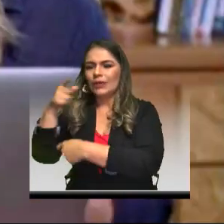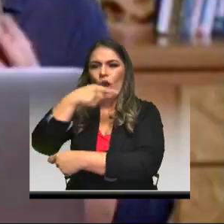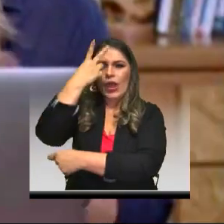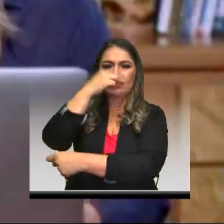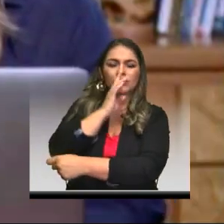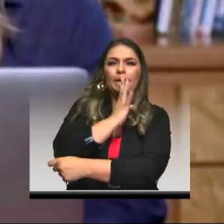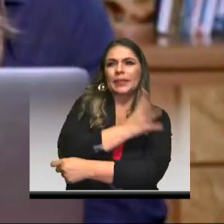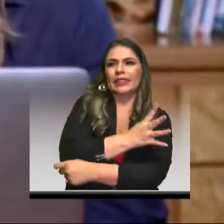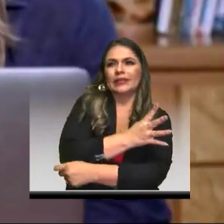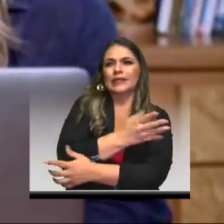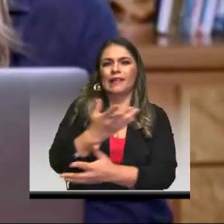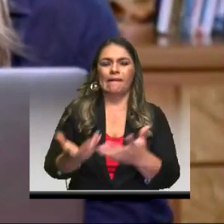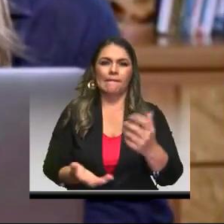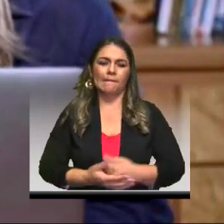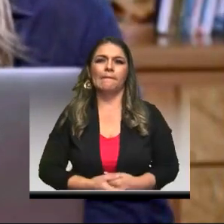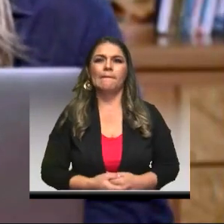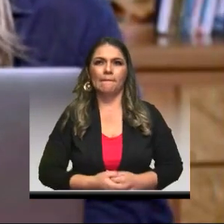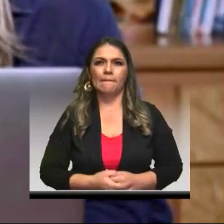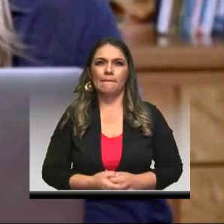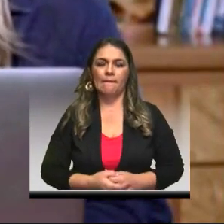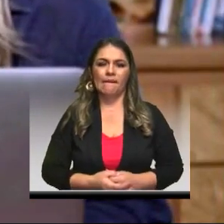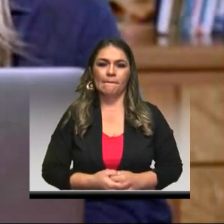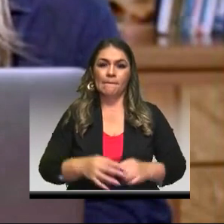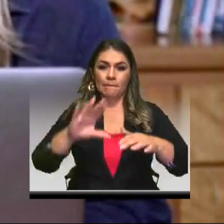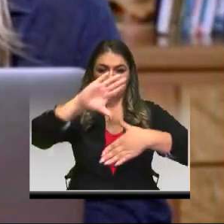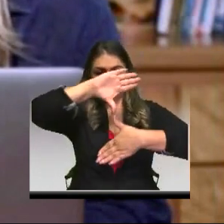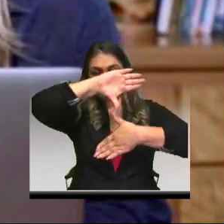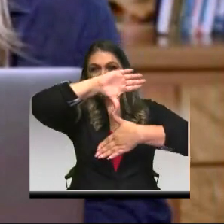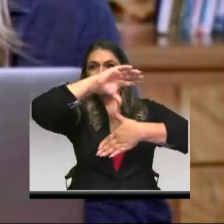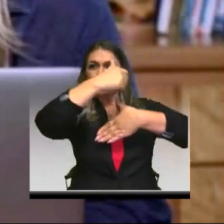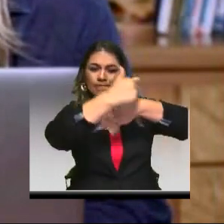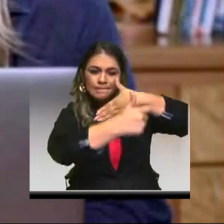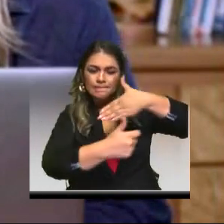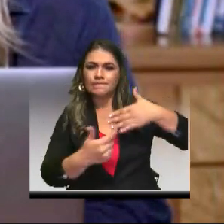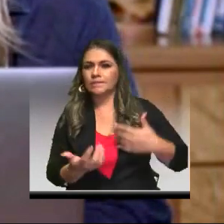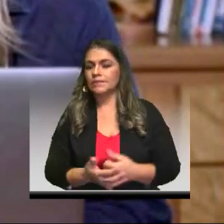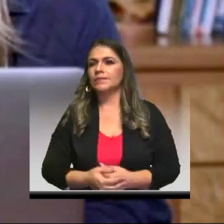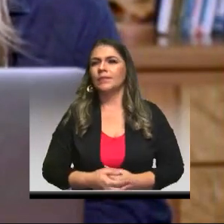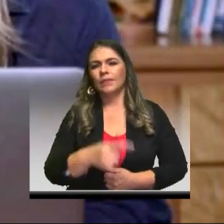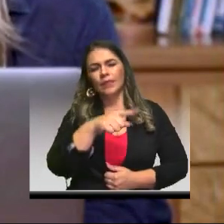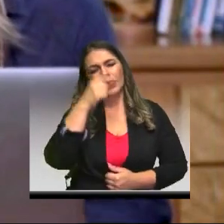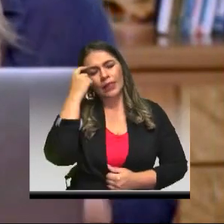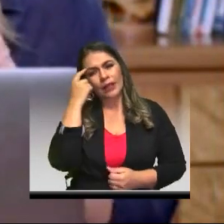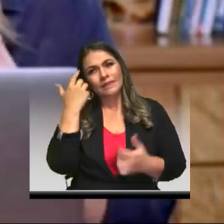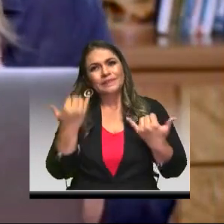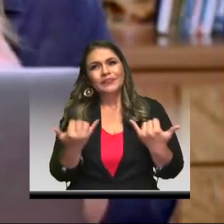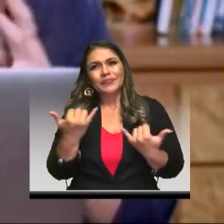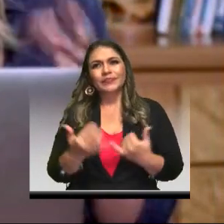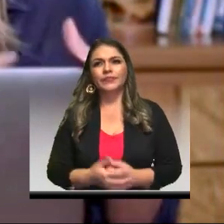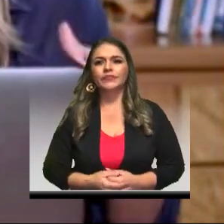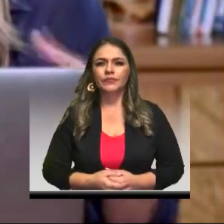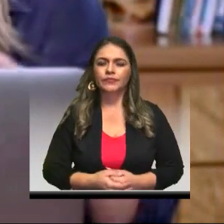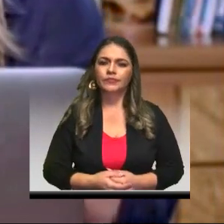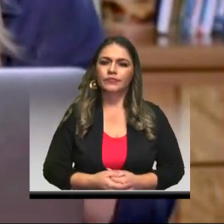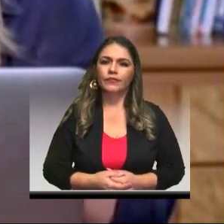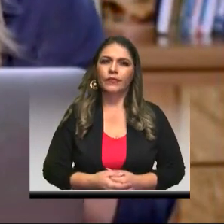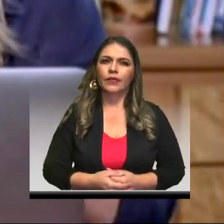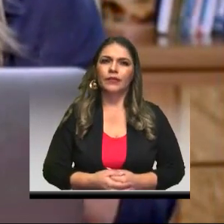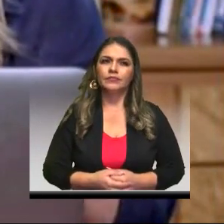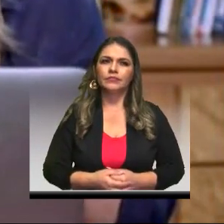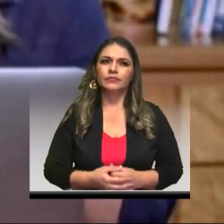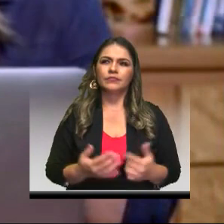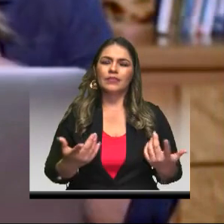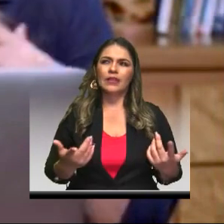¿no? Actualmente, numerosos países de América Latina están debatiendo sobre, digamos, reinstalar la